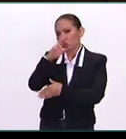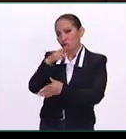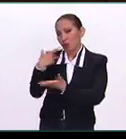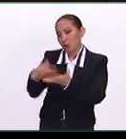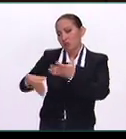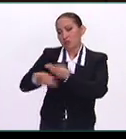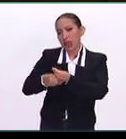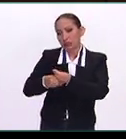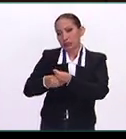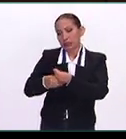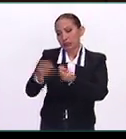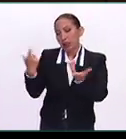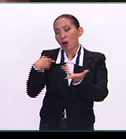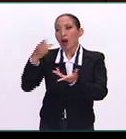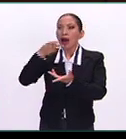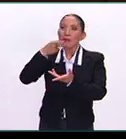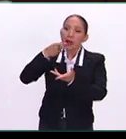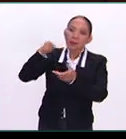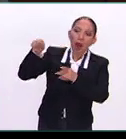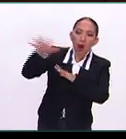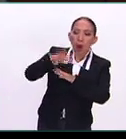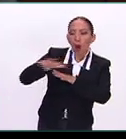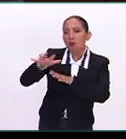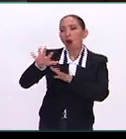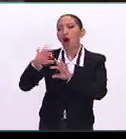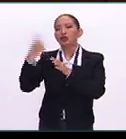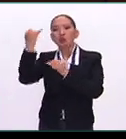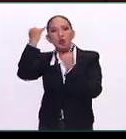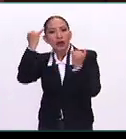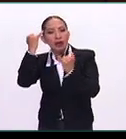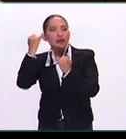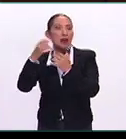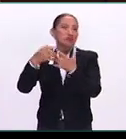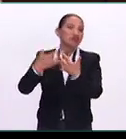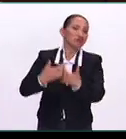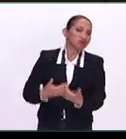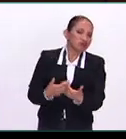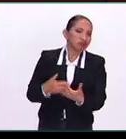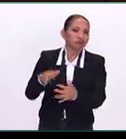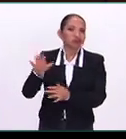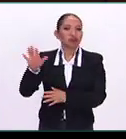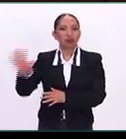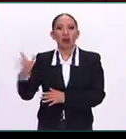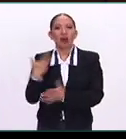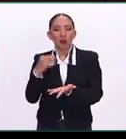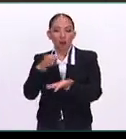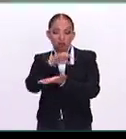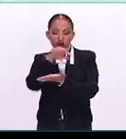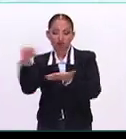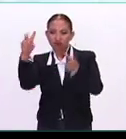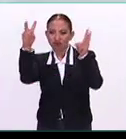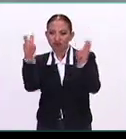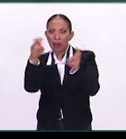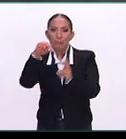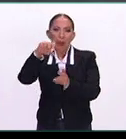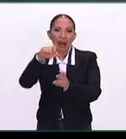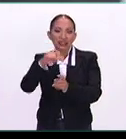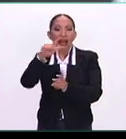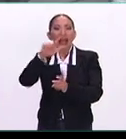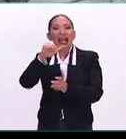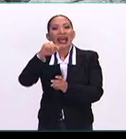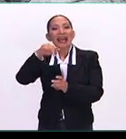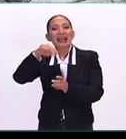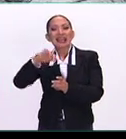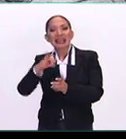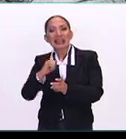soviéticos, en que situaban esto en las formas de producción y todo eso, con un montón de citas de Marx, de Lenin,